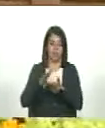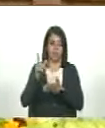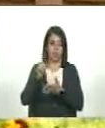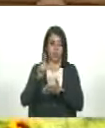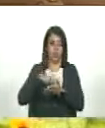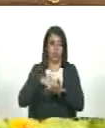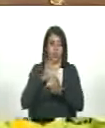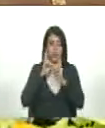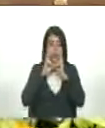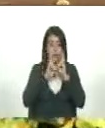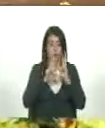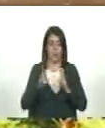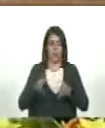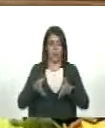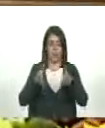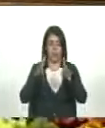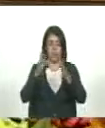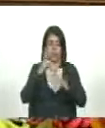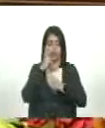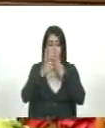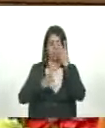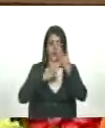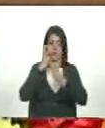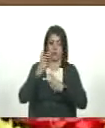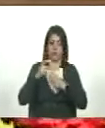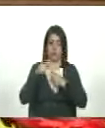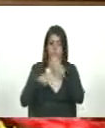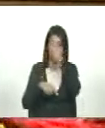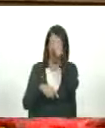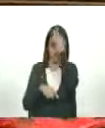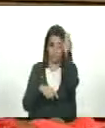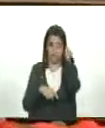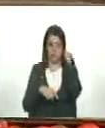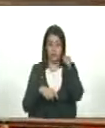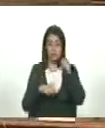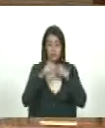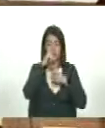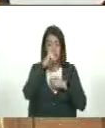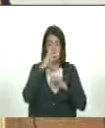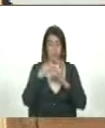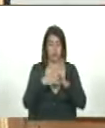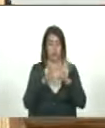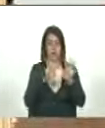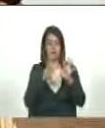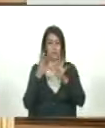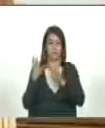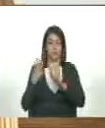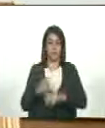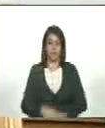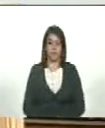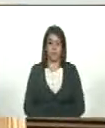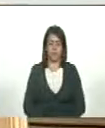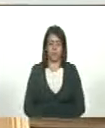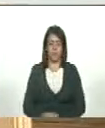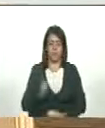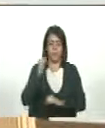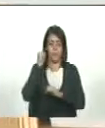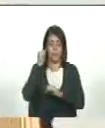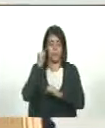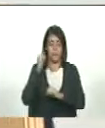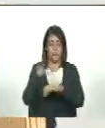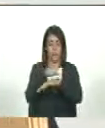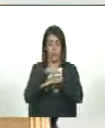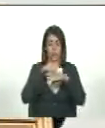el camino que hemos recorrido cuando en el año 2019 se impuso